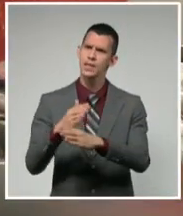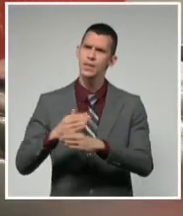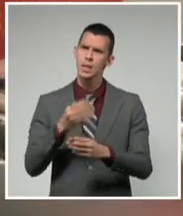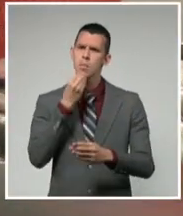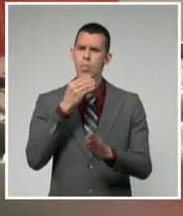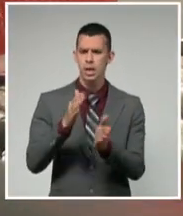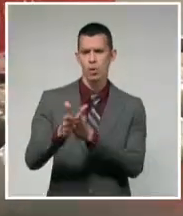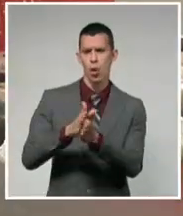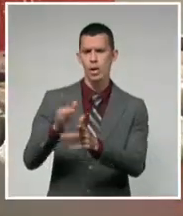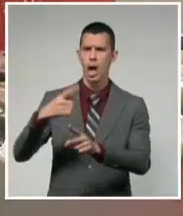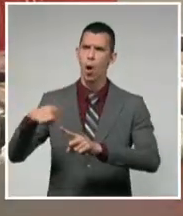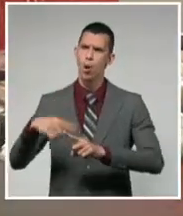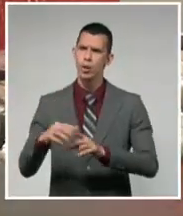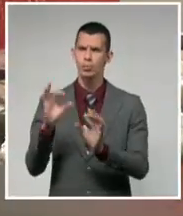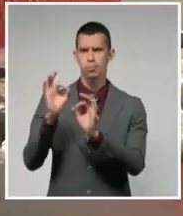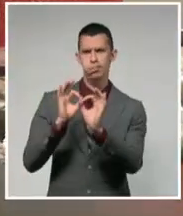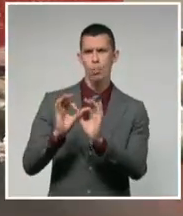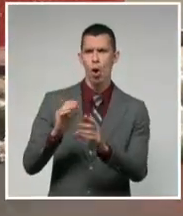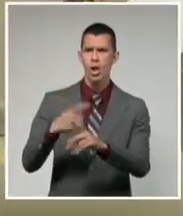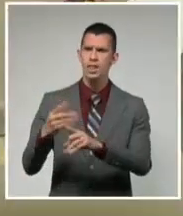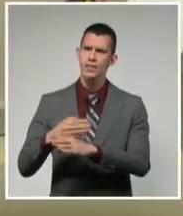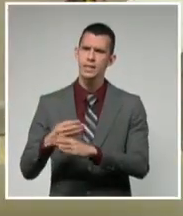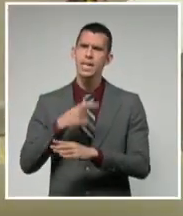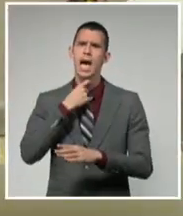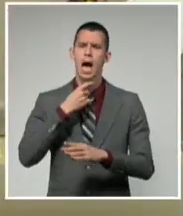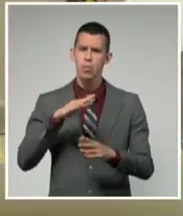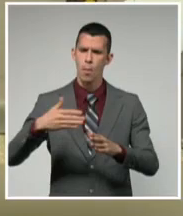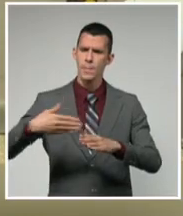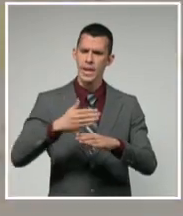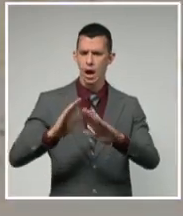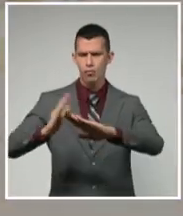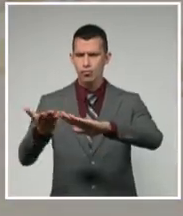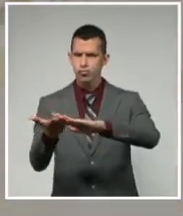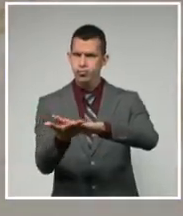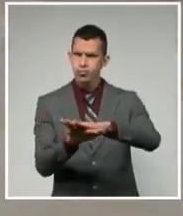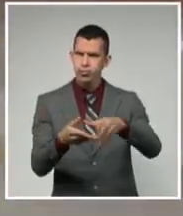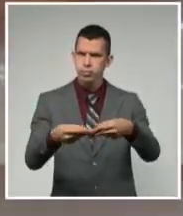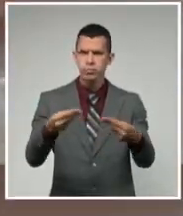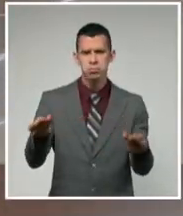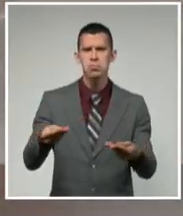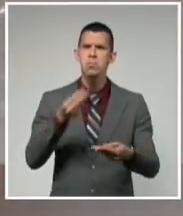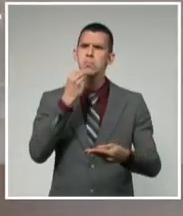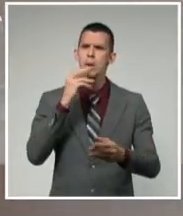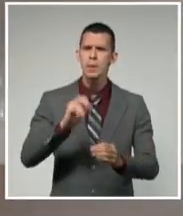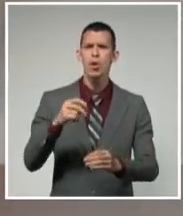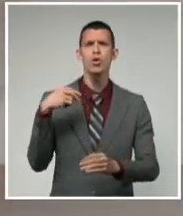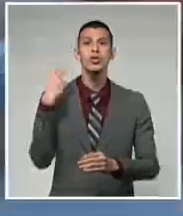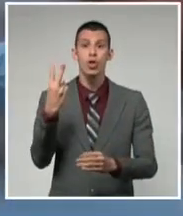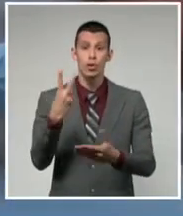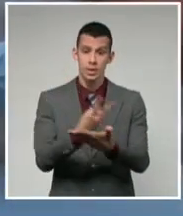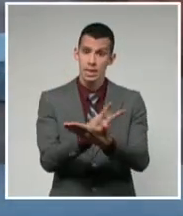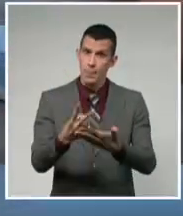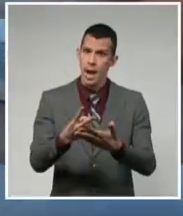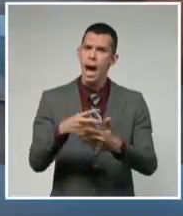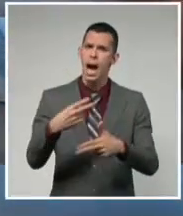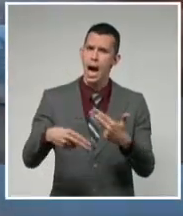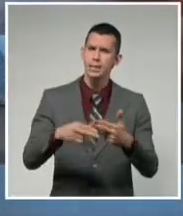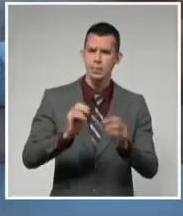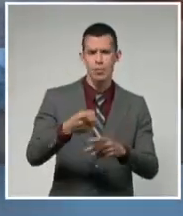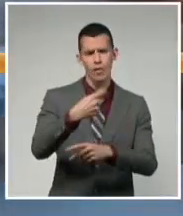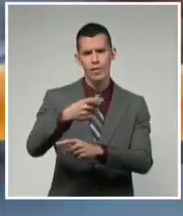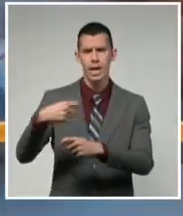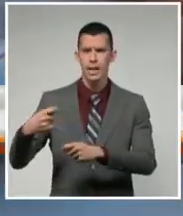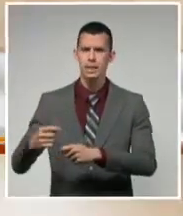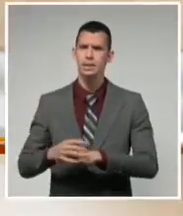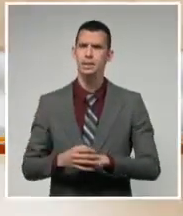hamburguesa, albóndigas y filetes de pescado para su distribución dos veces por semana en la red de pescaderías de la